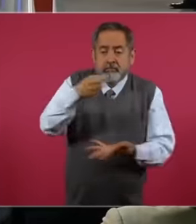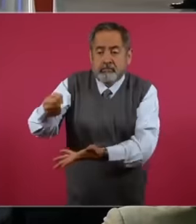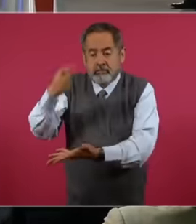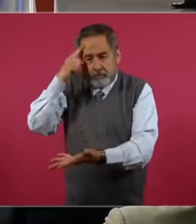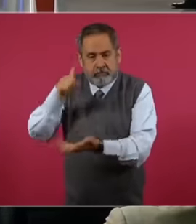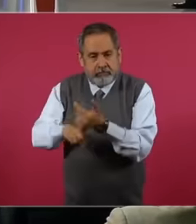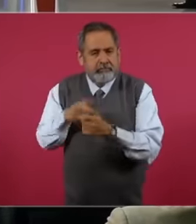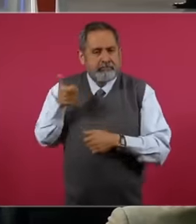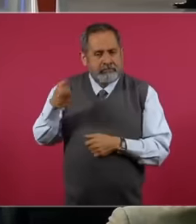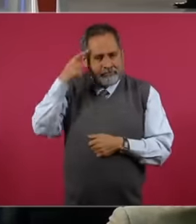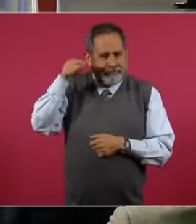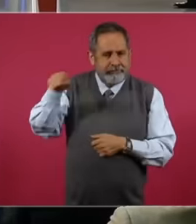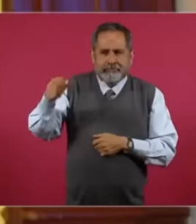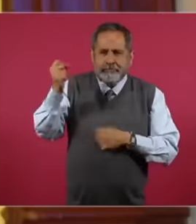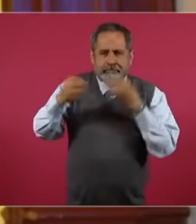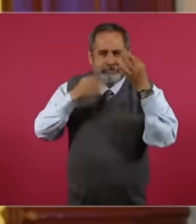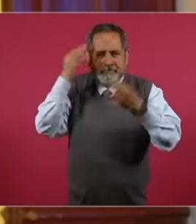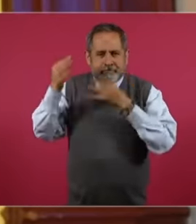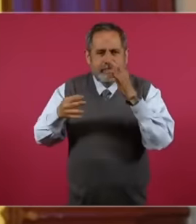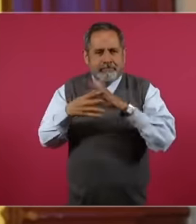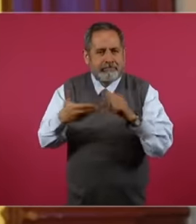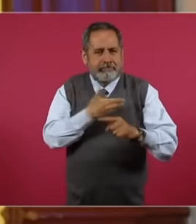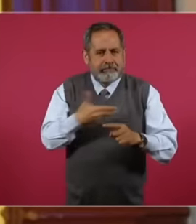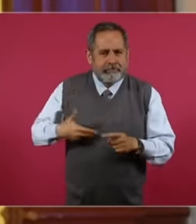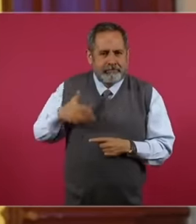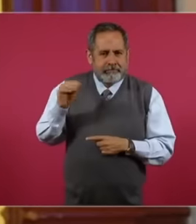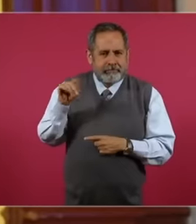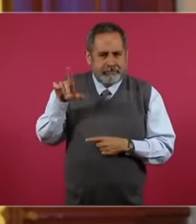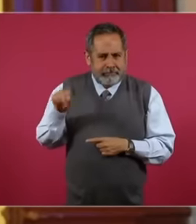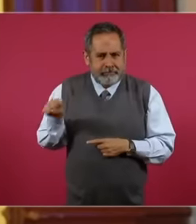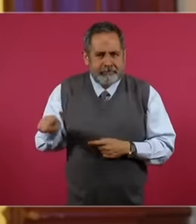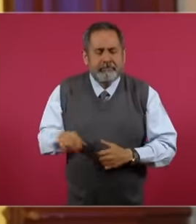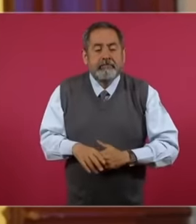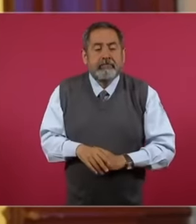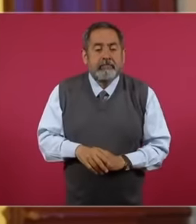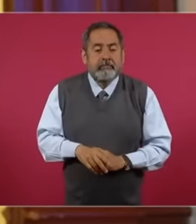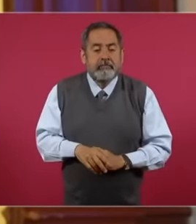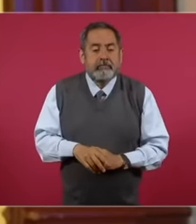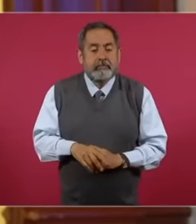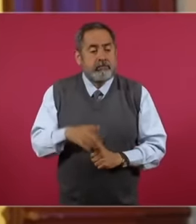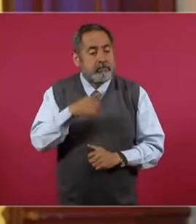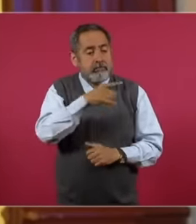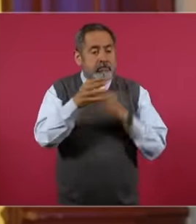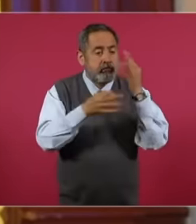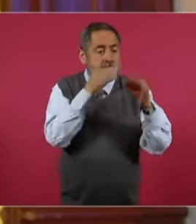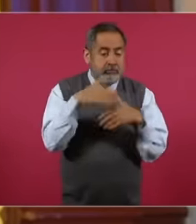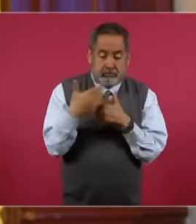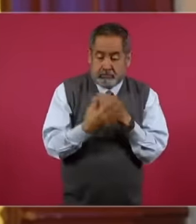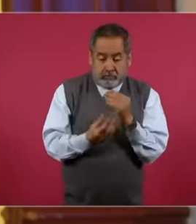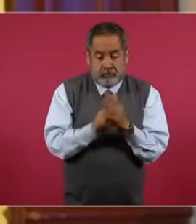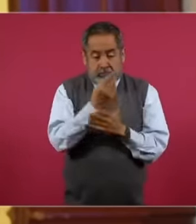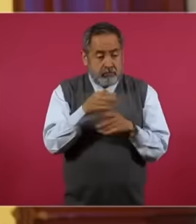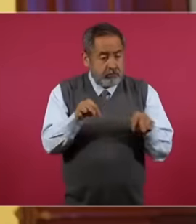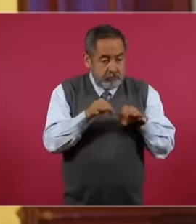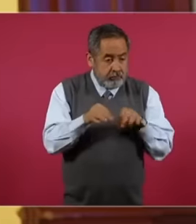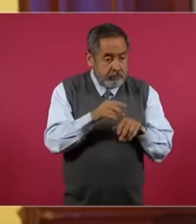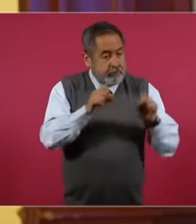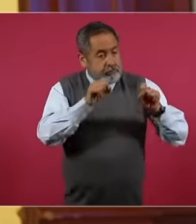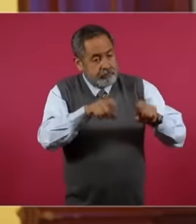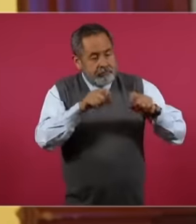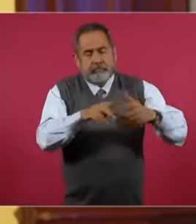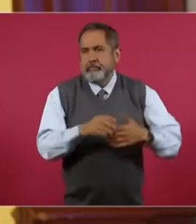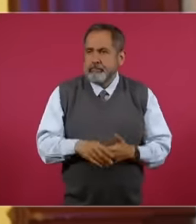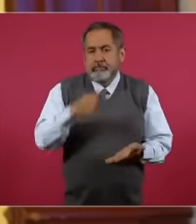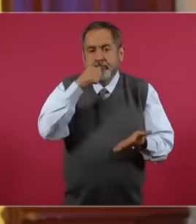narcotráfico en las campañas del presidente Andrés Manuel López Obrador, y anuncias un nuevo trabajo sobre el mismo tema.